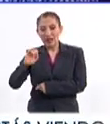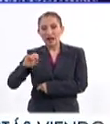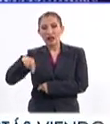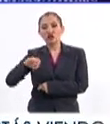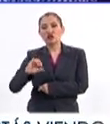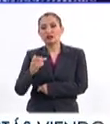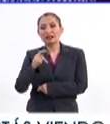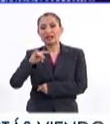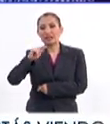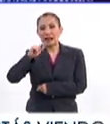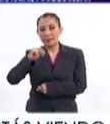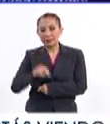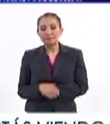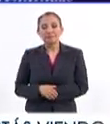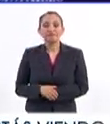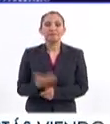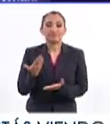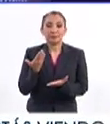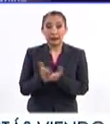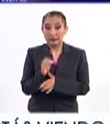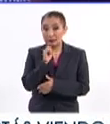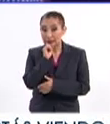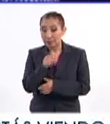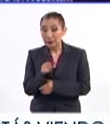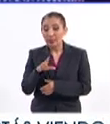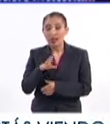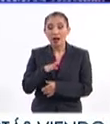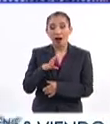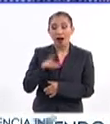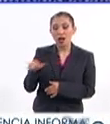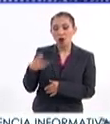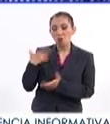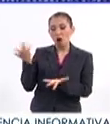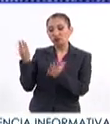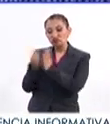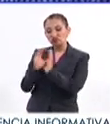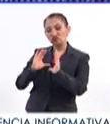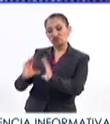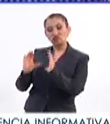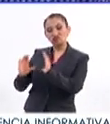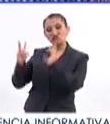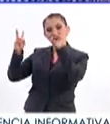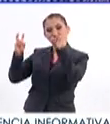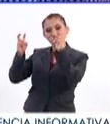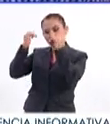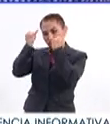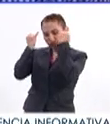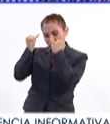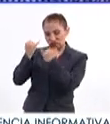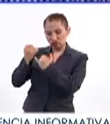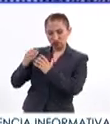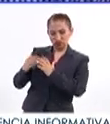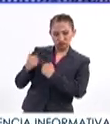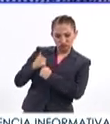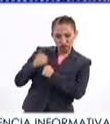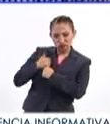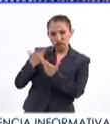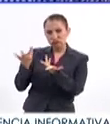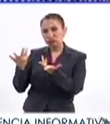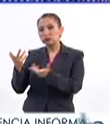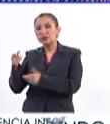Tenochtitlan. Y desde luego, además también de adiestrarlos ya en la estrategia militar y